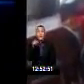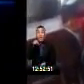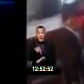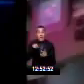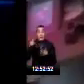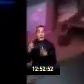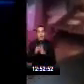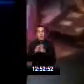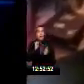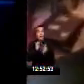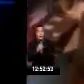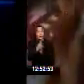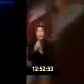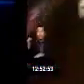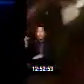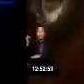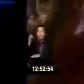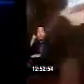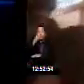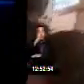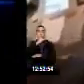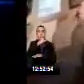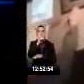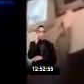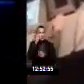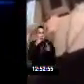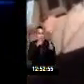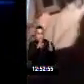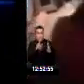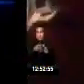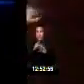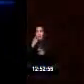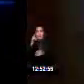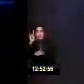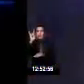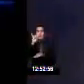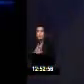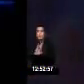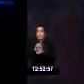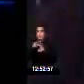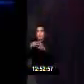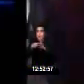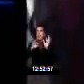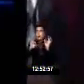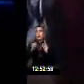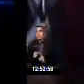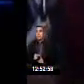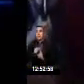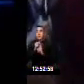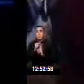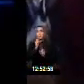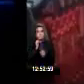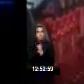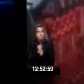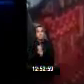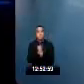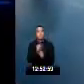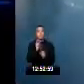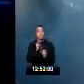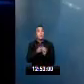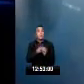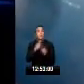ese entonces, en cada uno de los vuelos de control aeromarítimo con radares de última tecnología, participan autoridades de la Fiscalía,